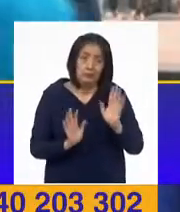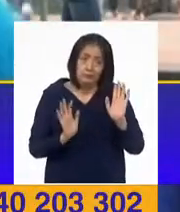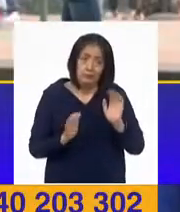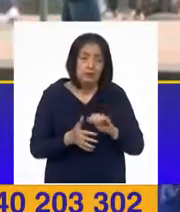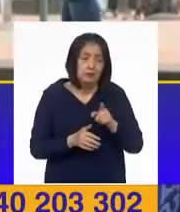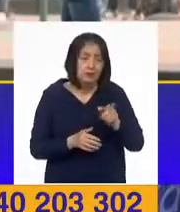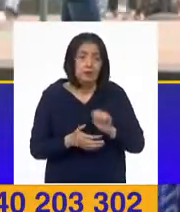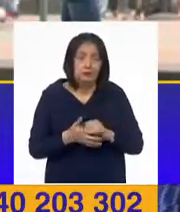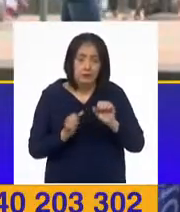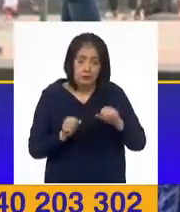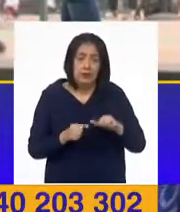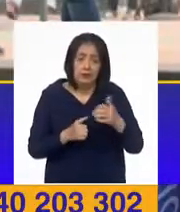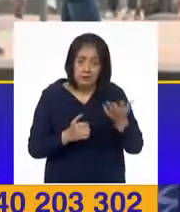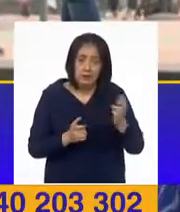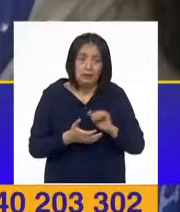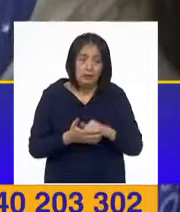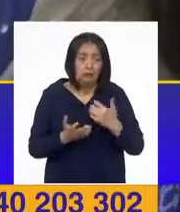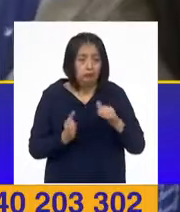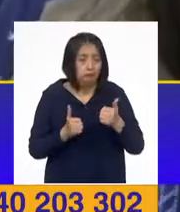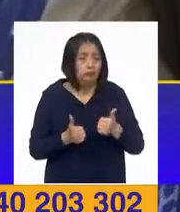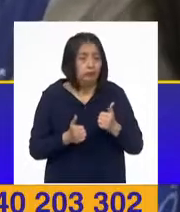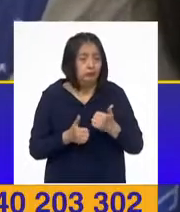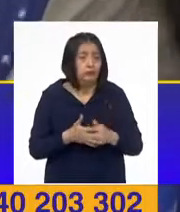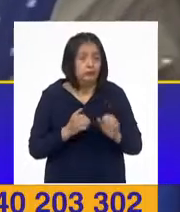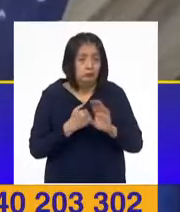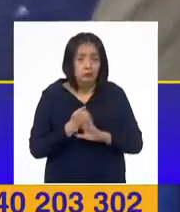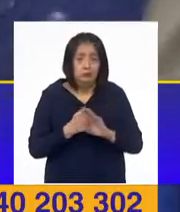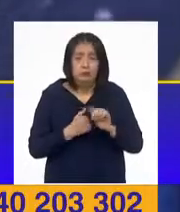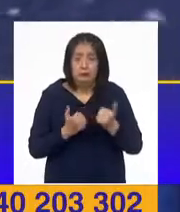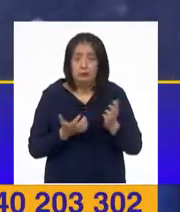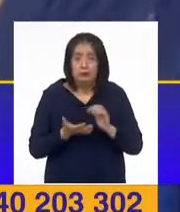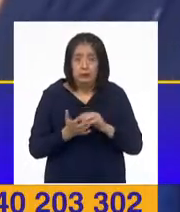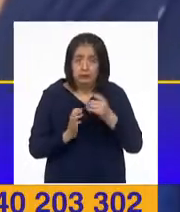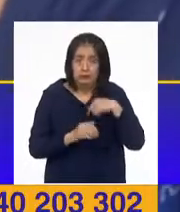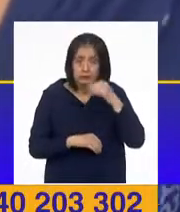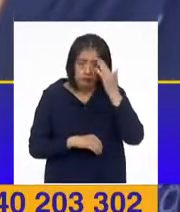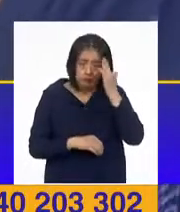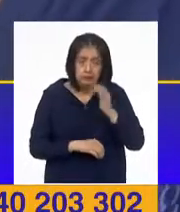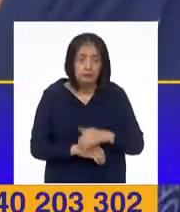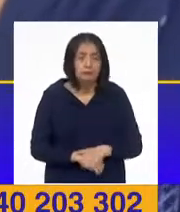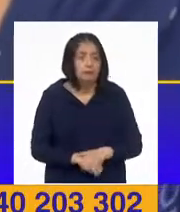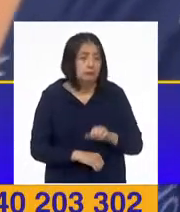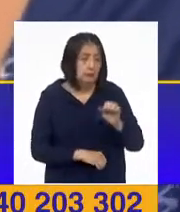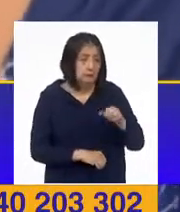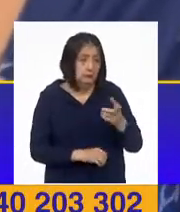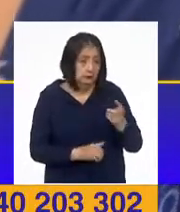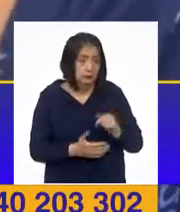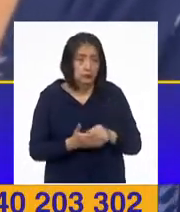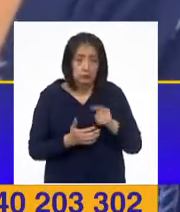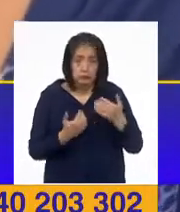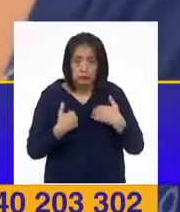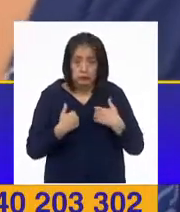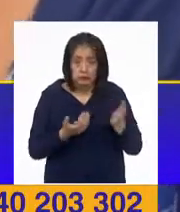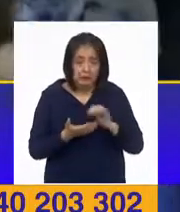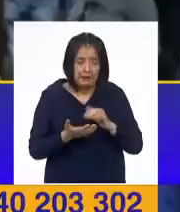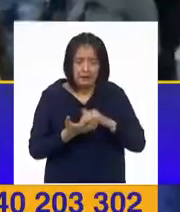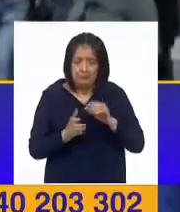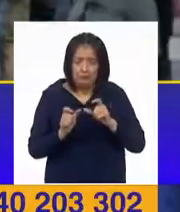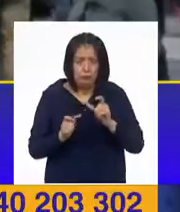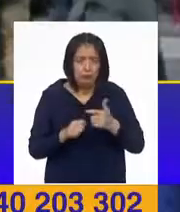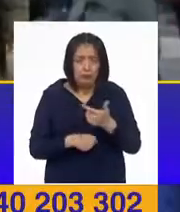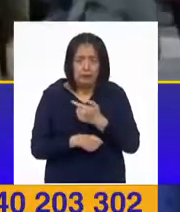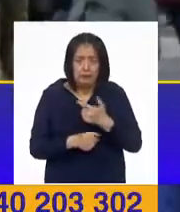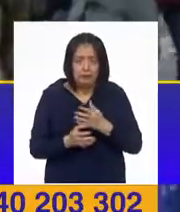descubriendo que hay, digamos, una efectividad o una eficacia más amplia de la que se conocía. Claro, en la medida que tú tienes más personas